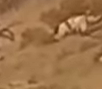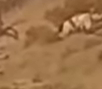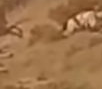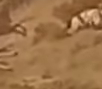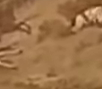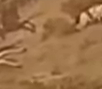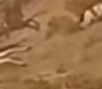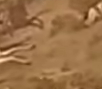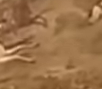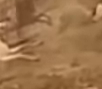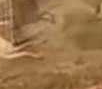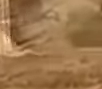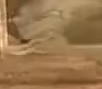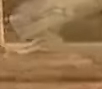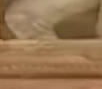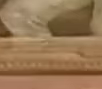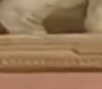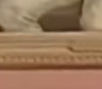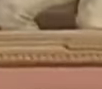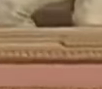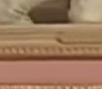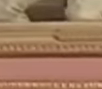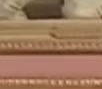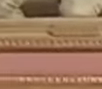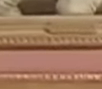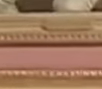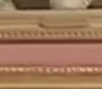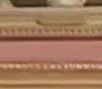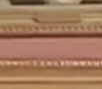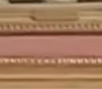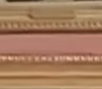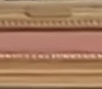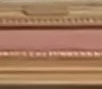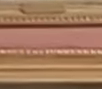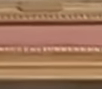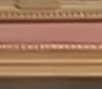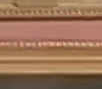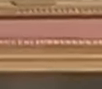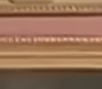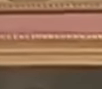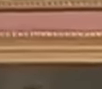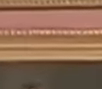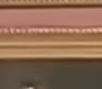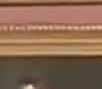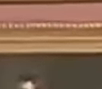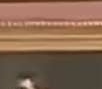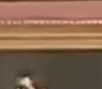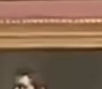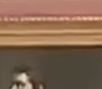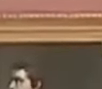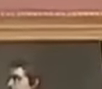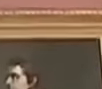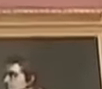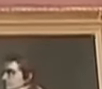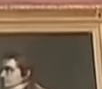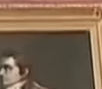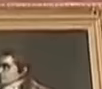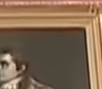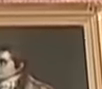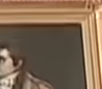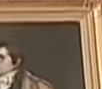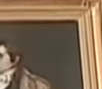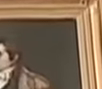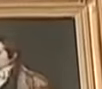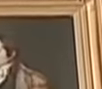nuestro país se mantiene ajustado justamente al Acuerdo de Ginebra de 1966. Entre estos